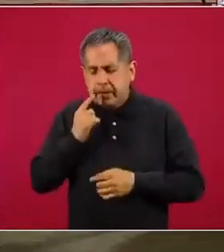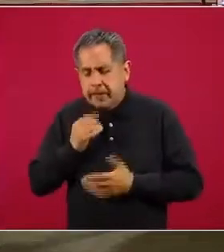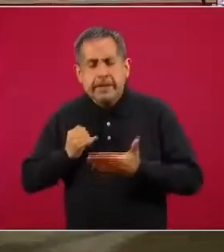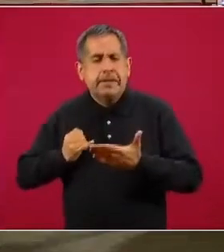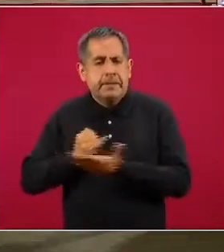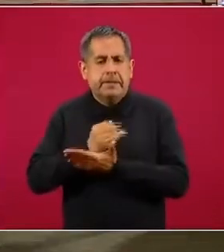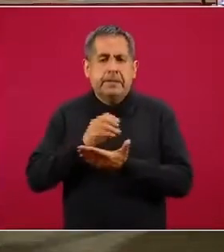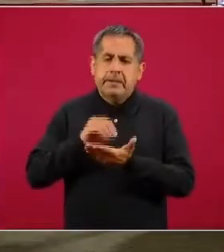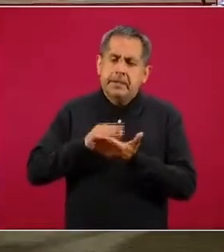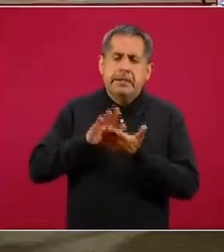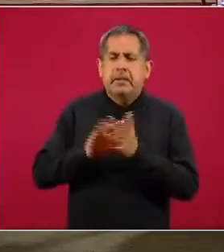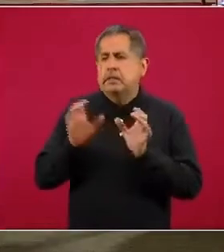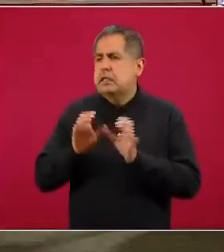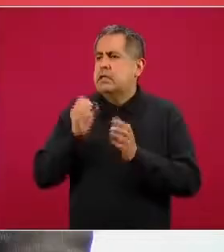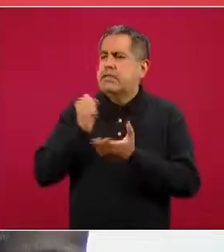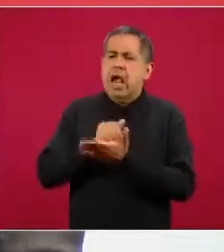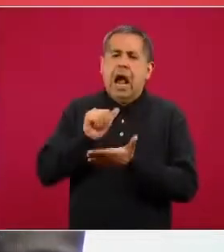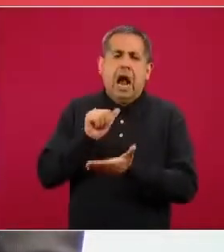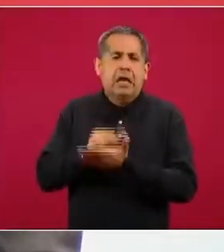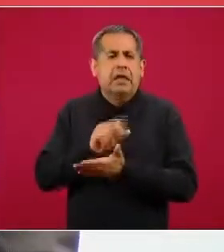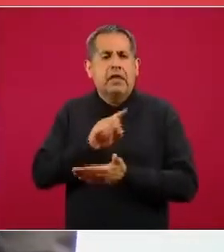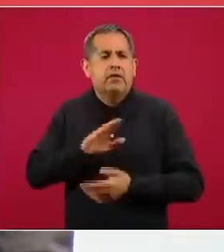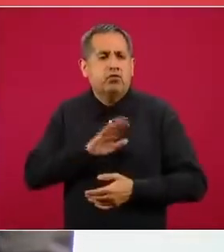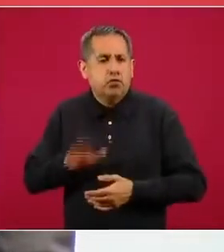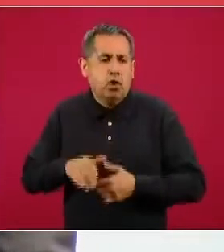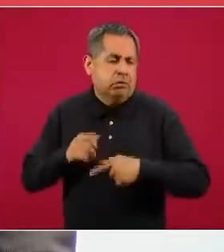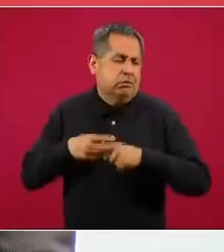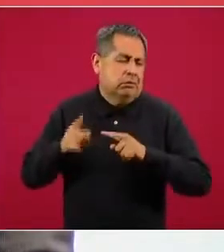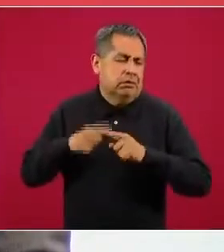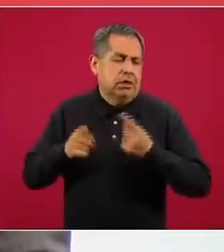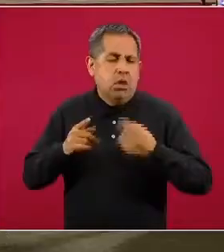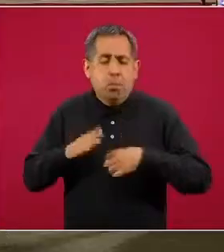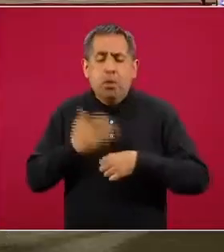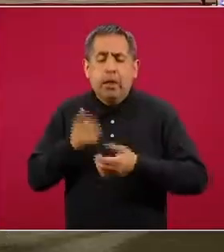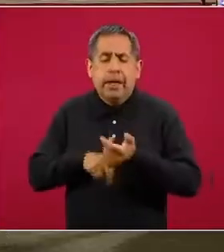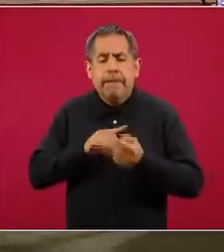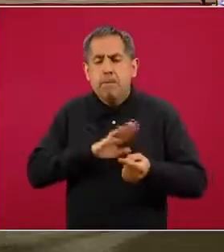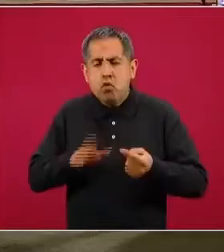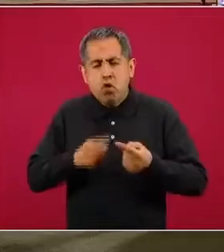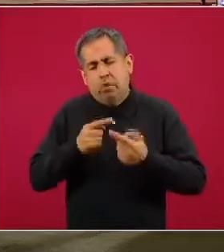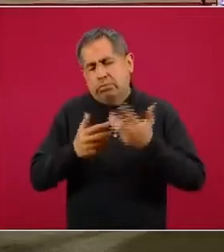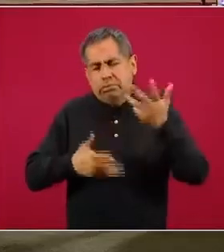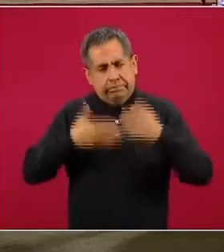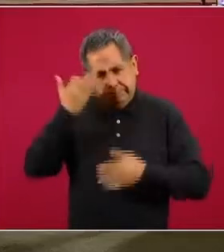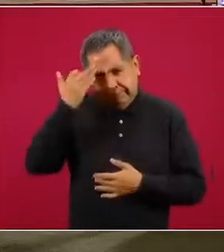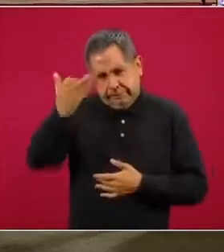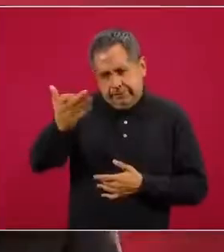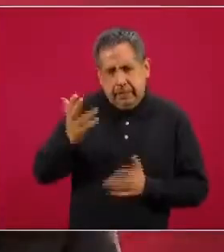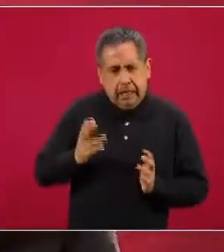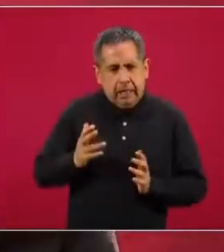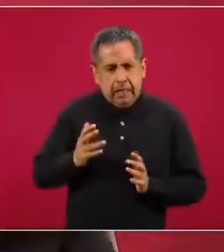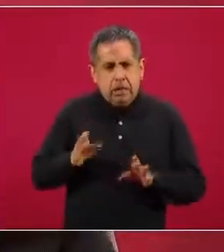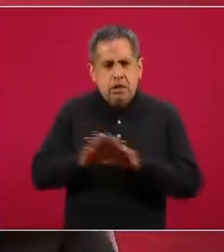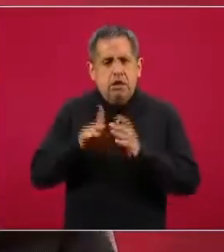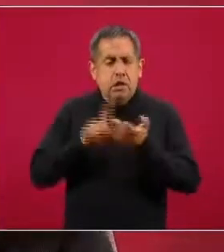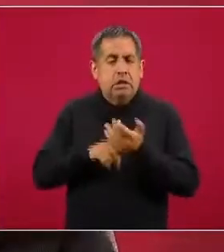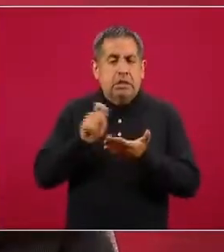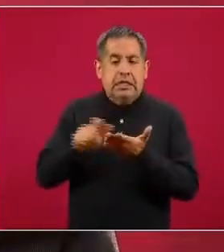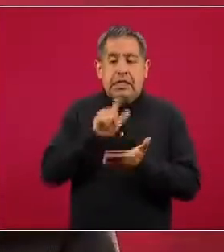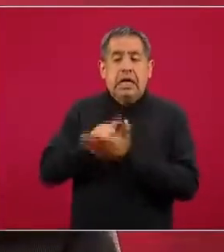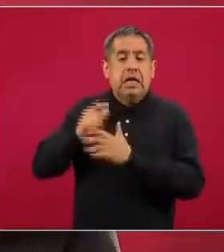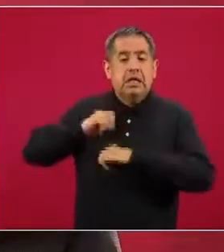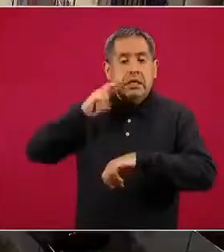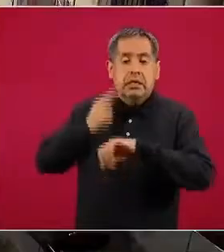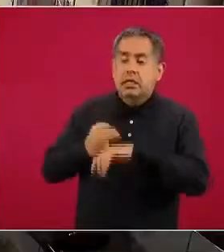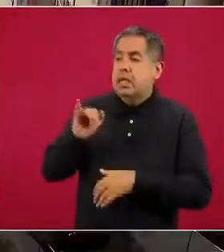dictaminación y certificación y análisis y codificación de las causas de muerte, cosa que conduce por ley el